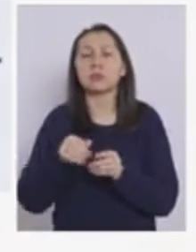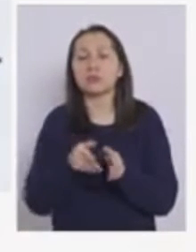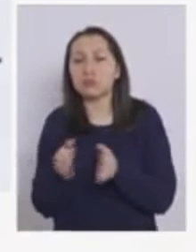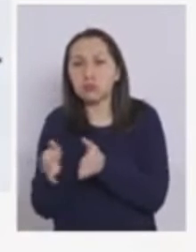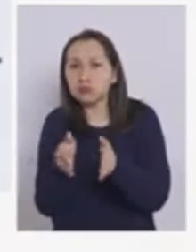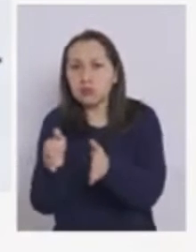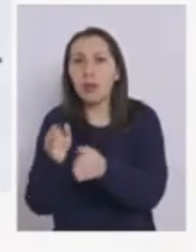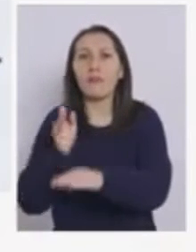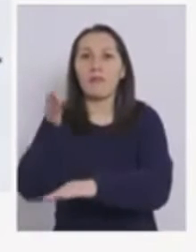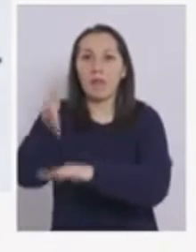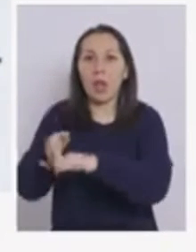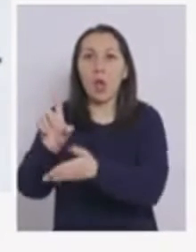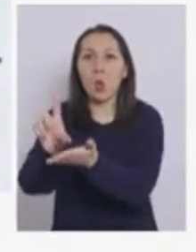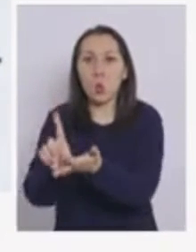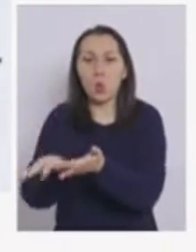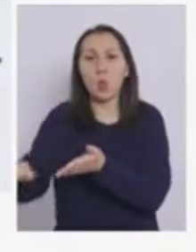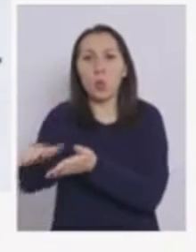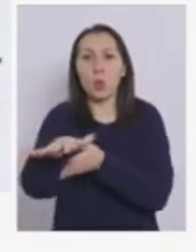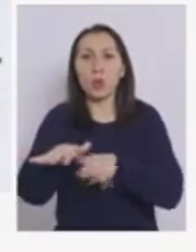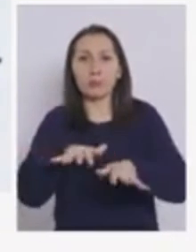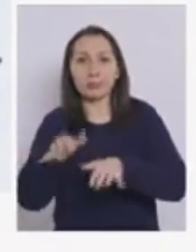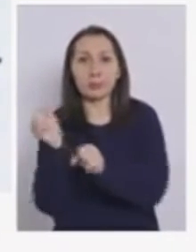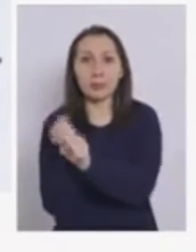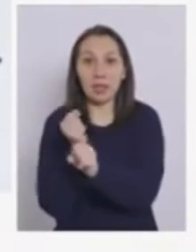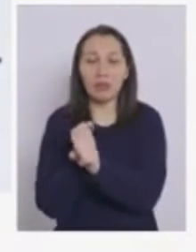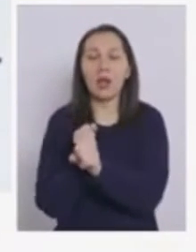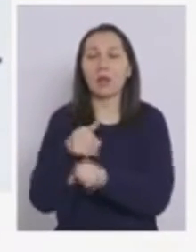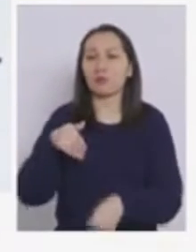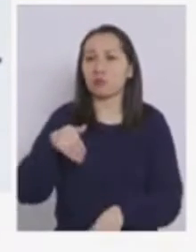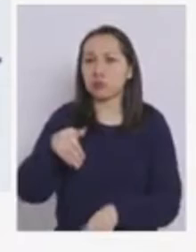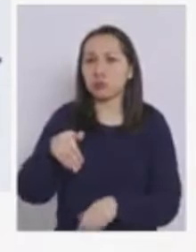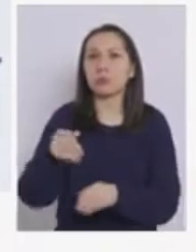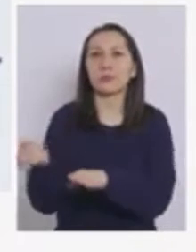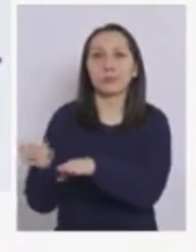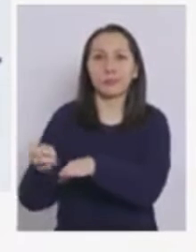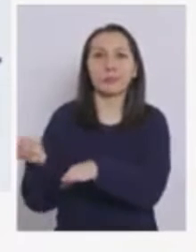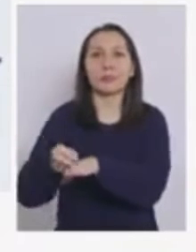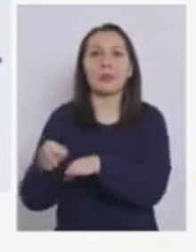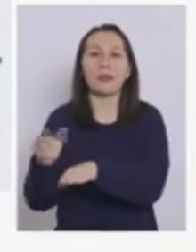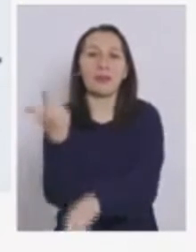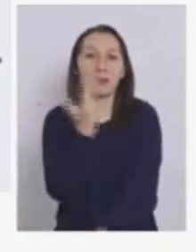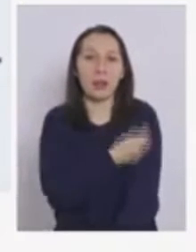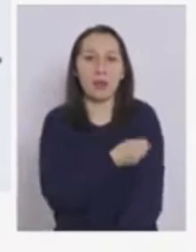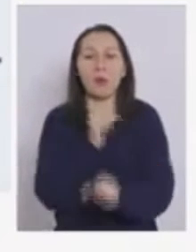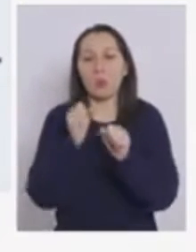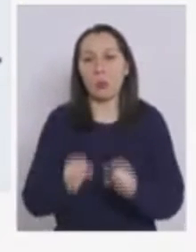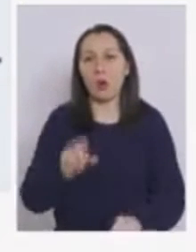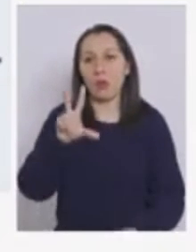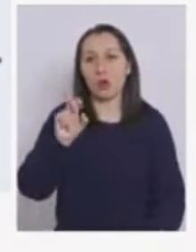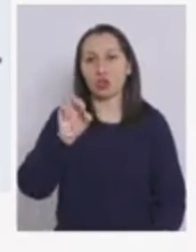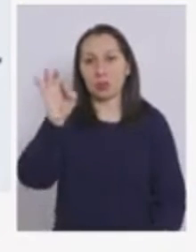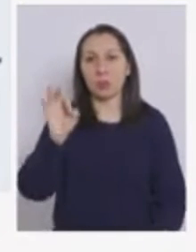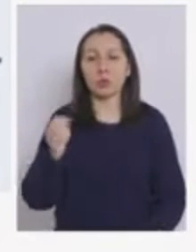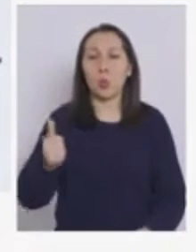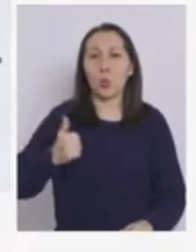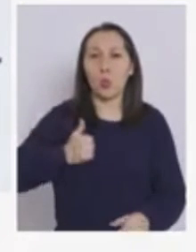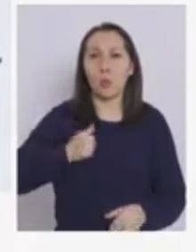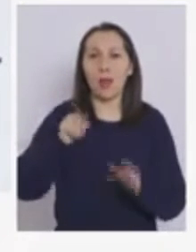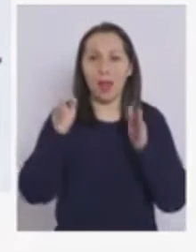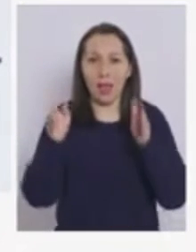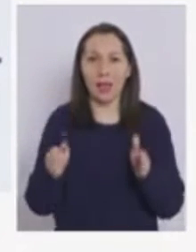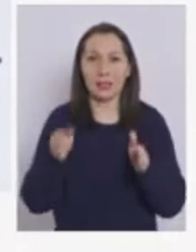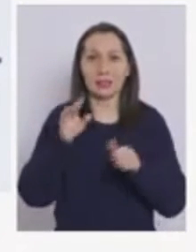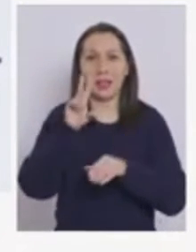móviles principalmente a los lugares donde hay actividades de trabajo para que se vacunen y alcancemos el 80% en este rango